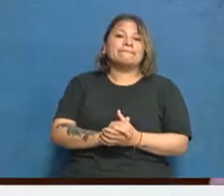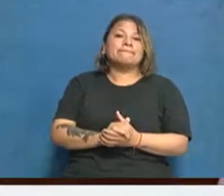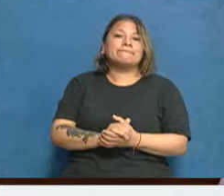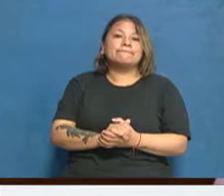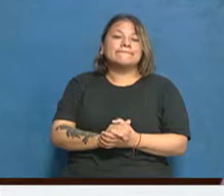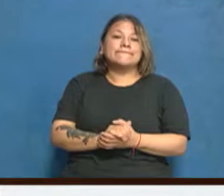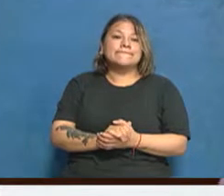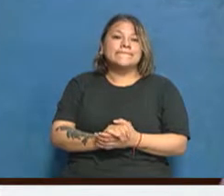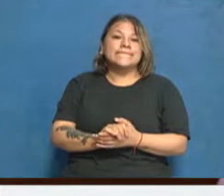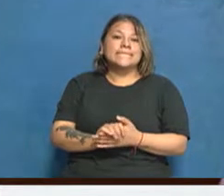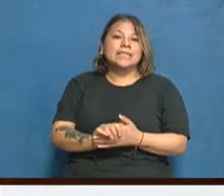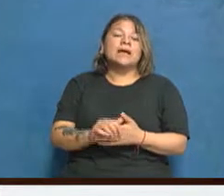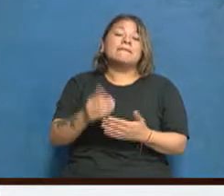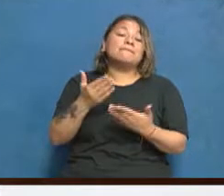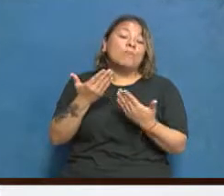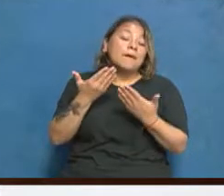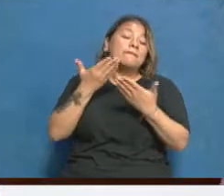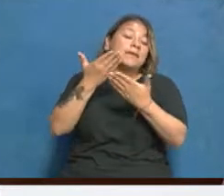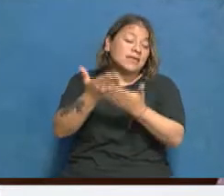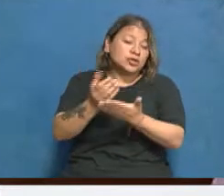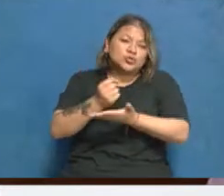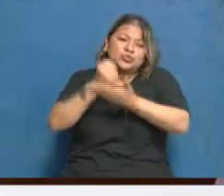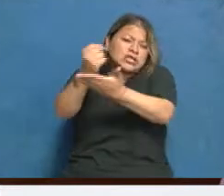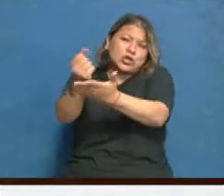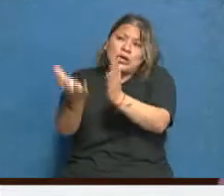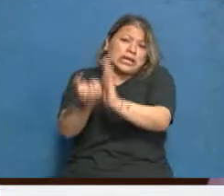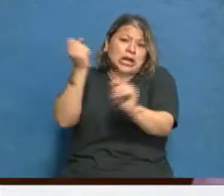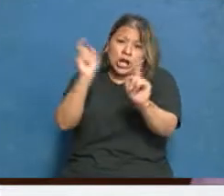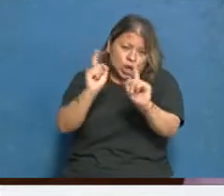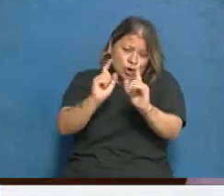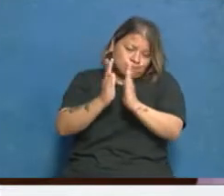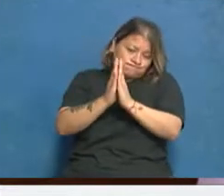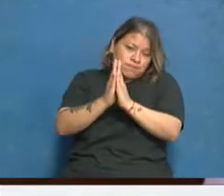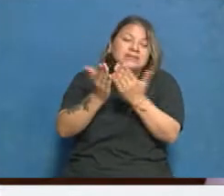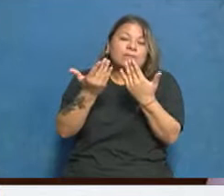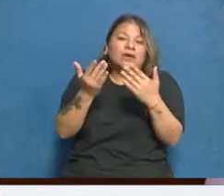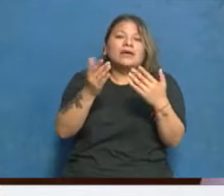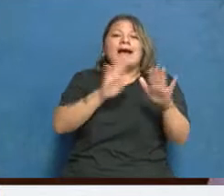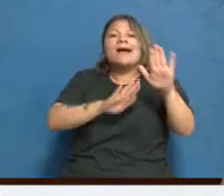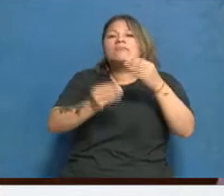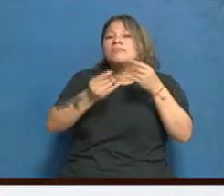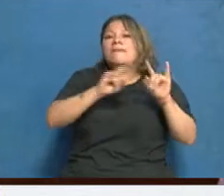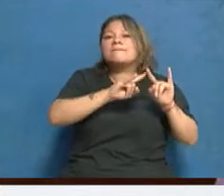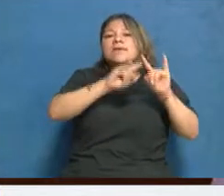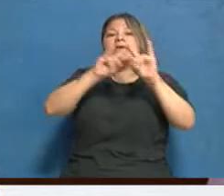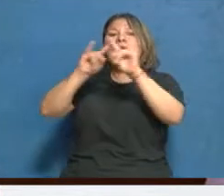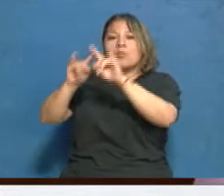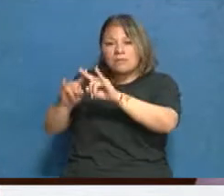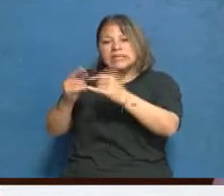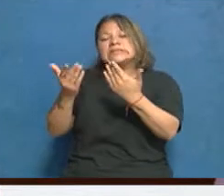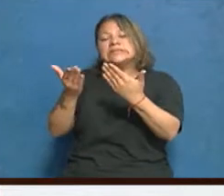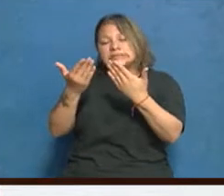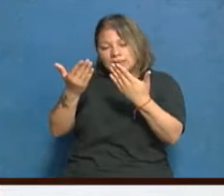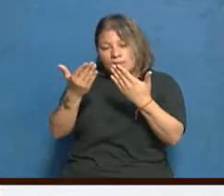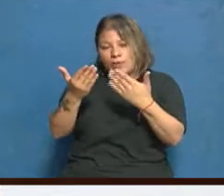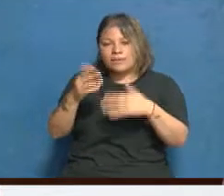solicitar la no quita de subsidios, y se puede hacer vía web. Está vigente y se puede